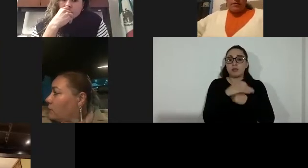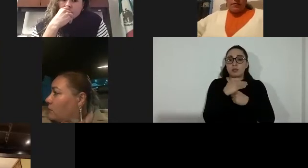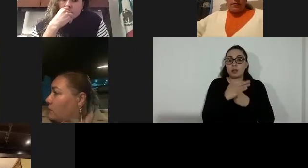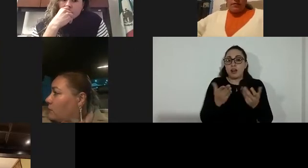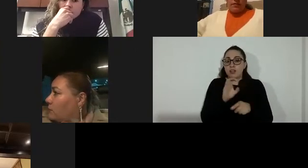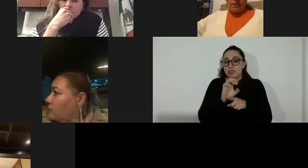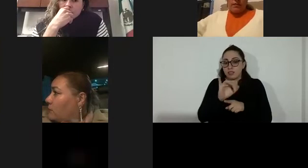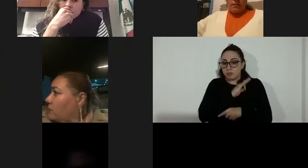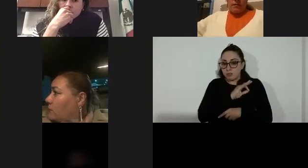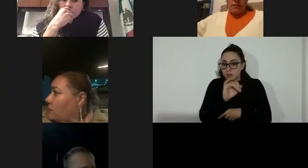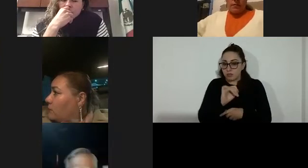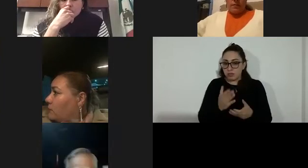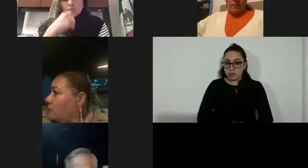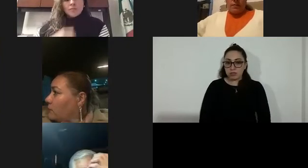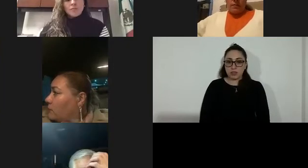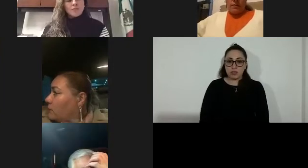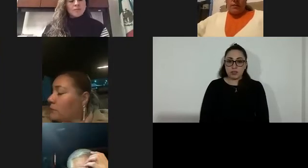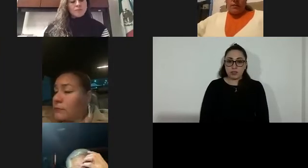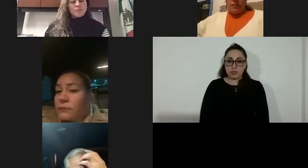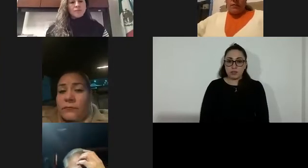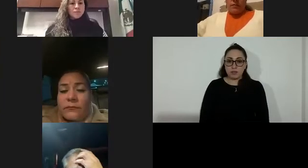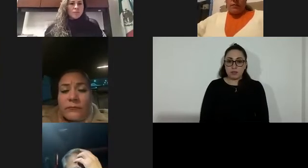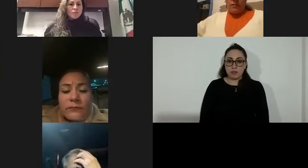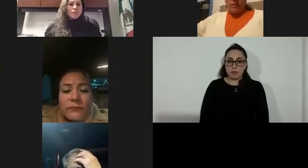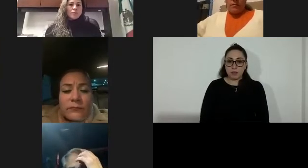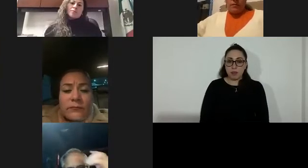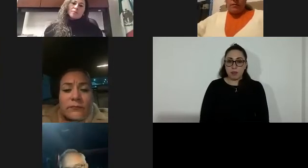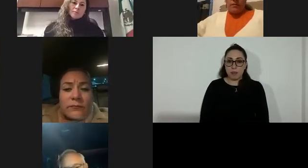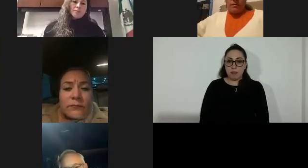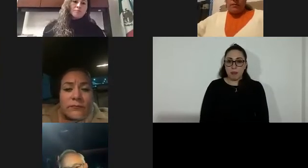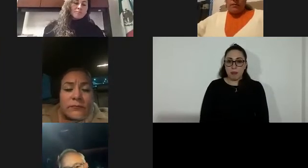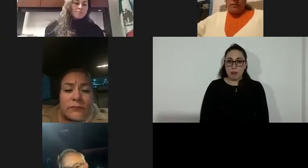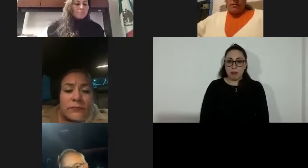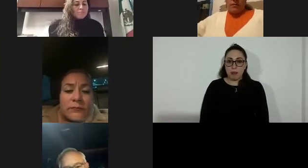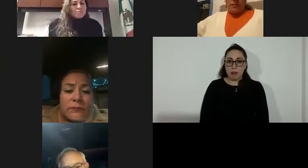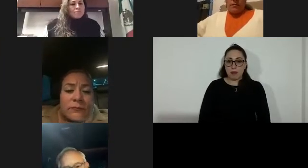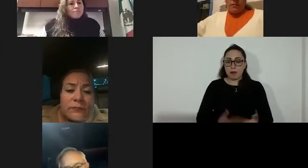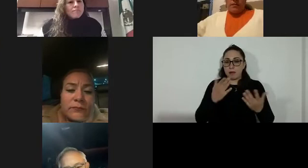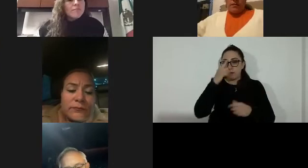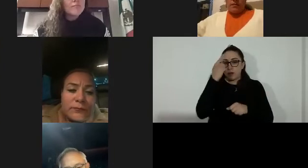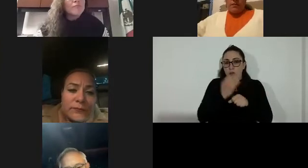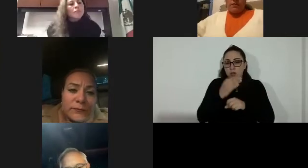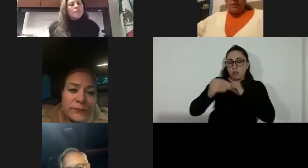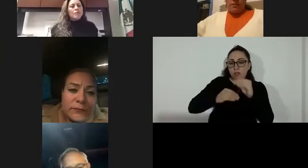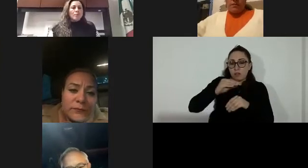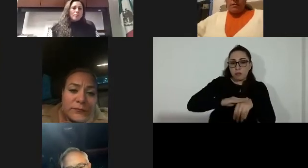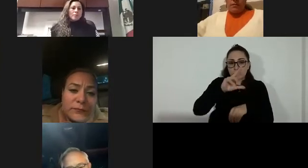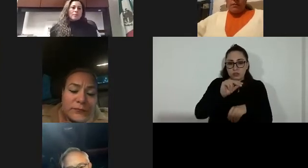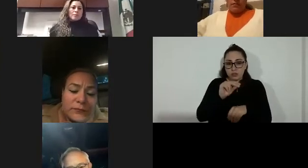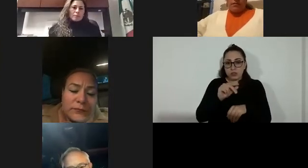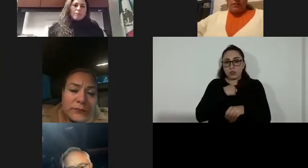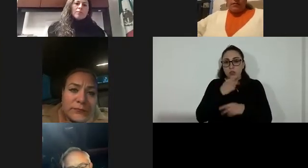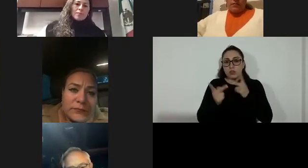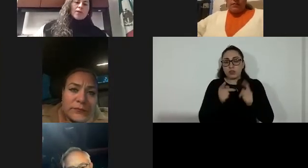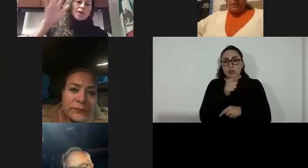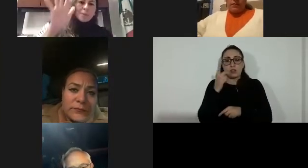puede. Presidente. Se los digo porque conozco el reglamento. A efecto de evitar un diálogo, si hay algún otro diputado